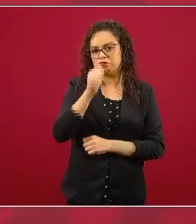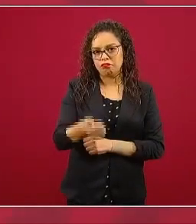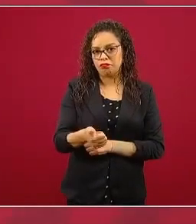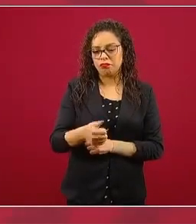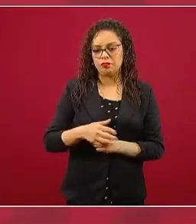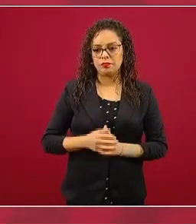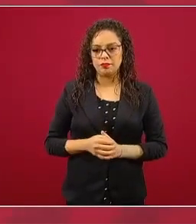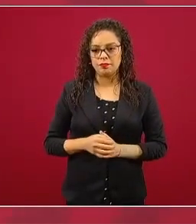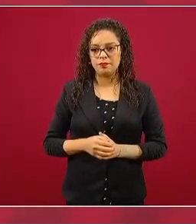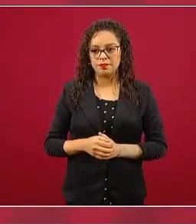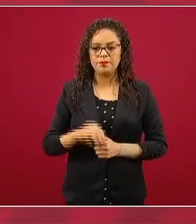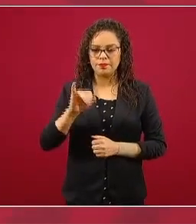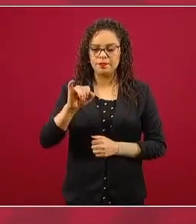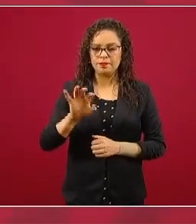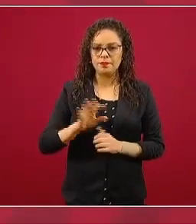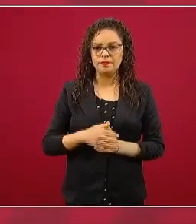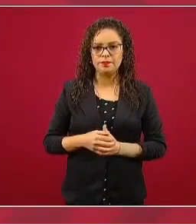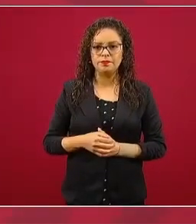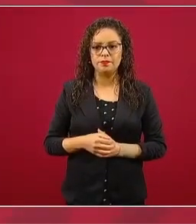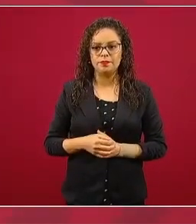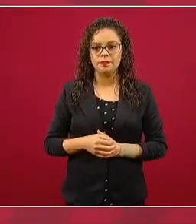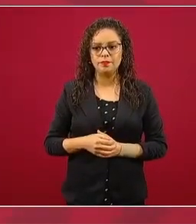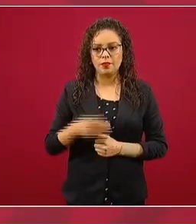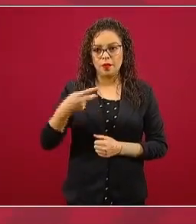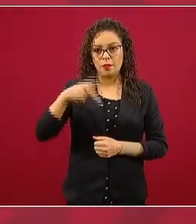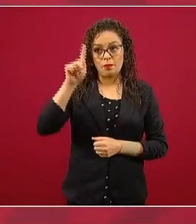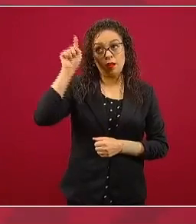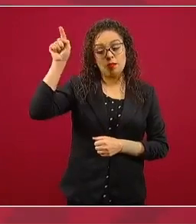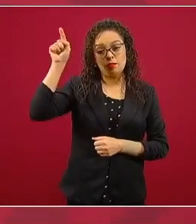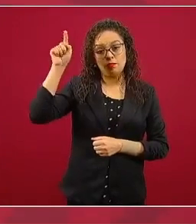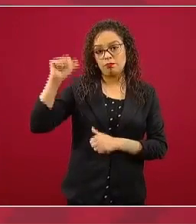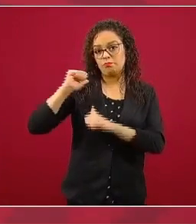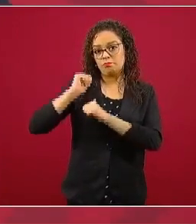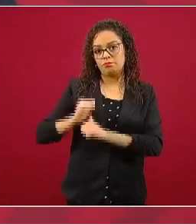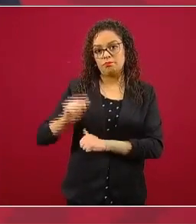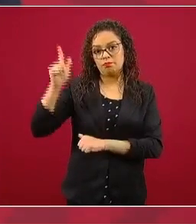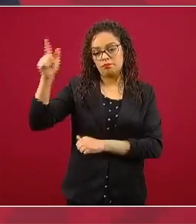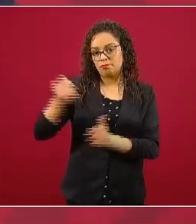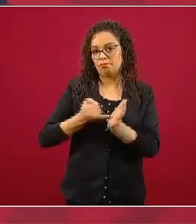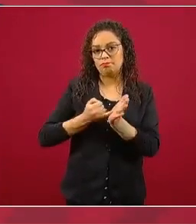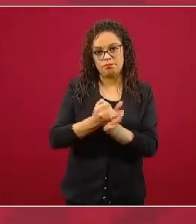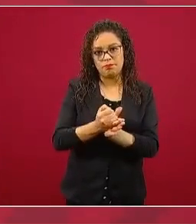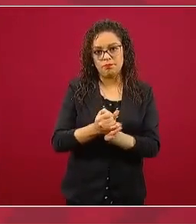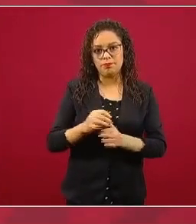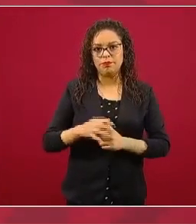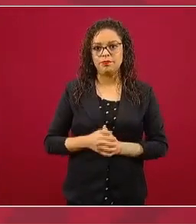sí, pero que resuelva el Poder Judicial.